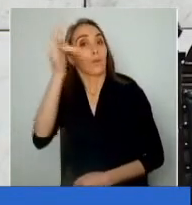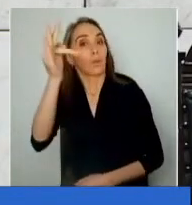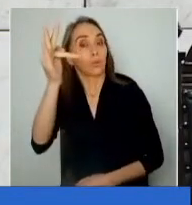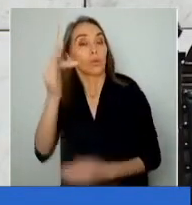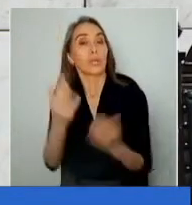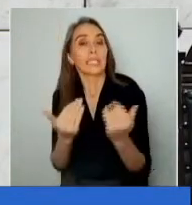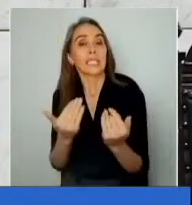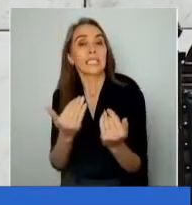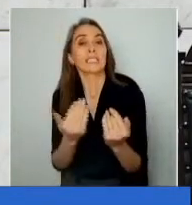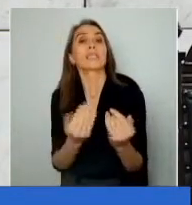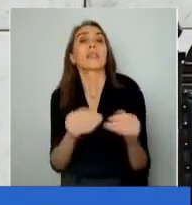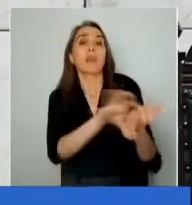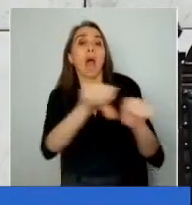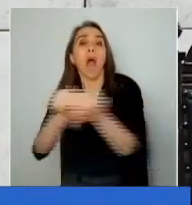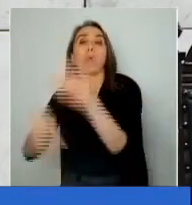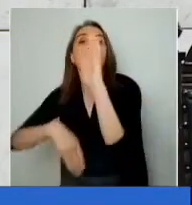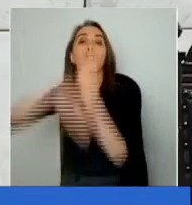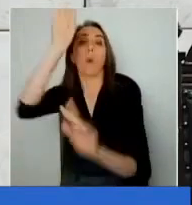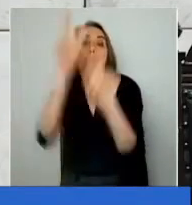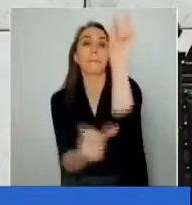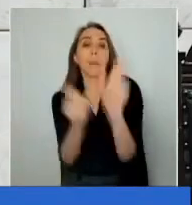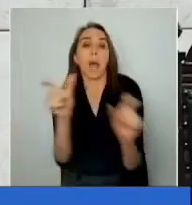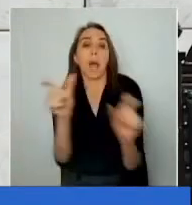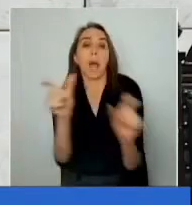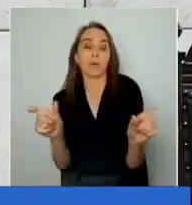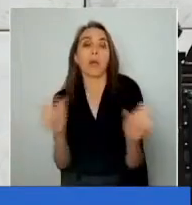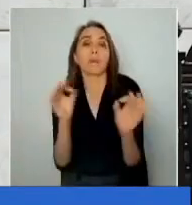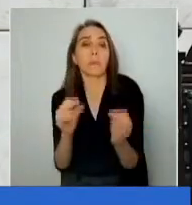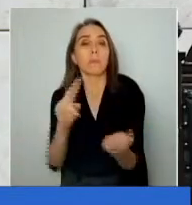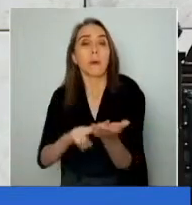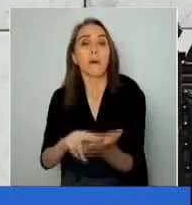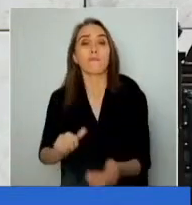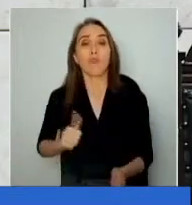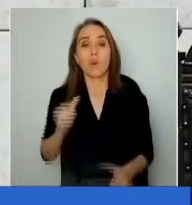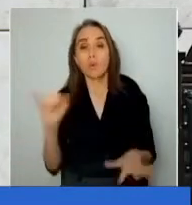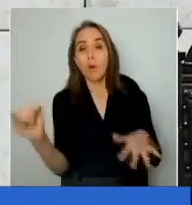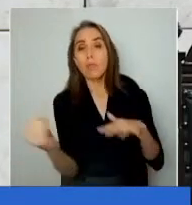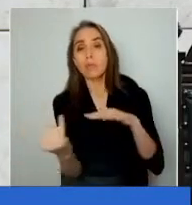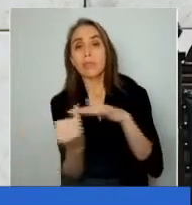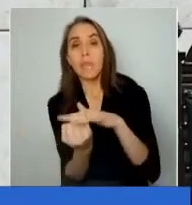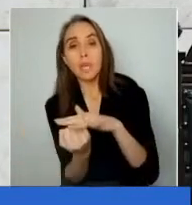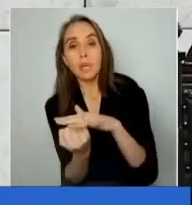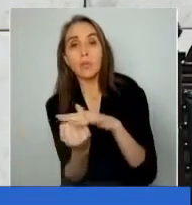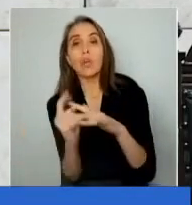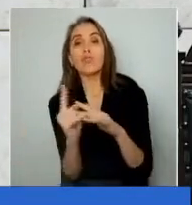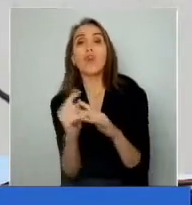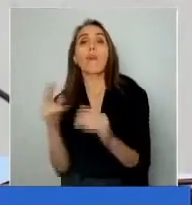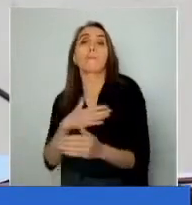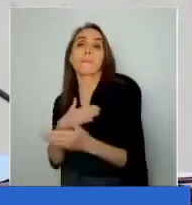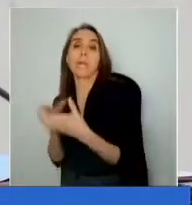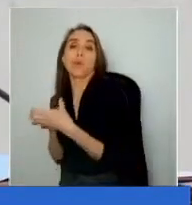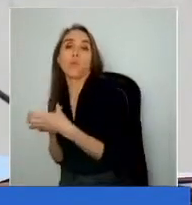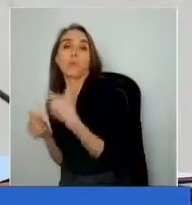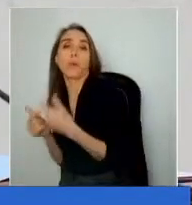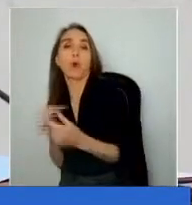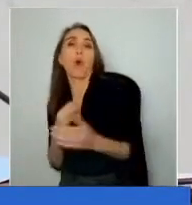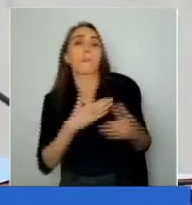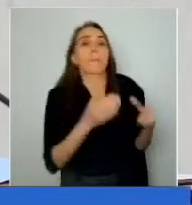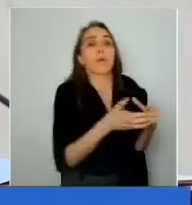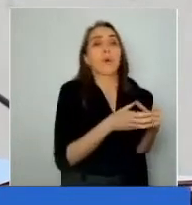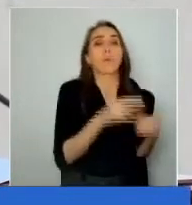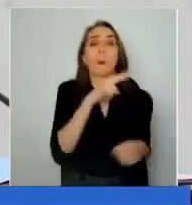y de una auténtica voluntad de incluir sin sectarismos sin mezquindad